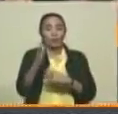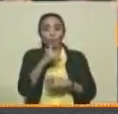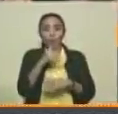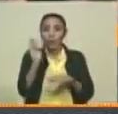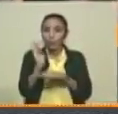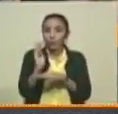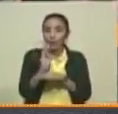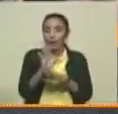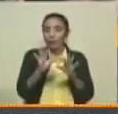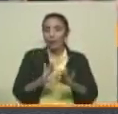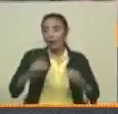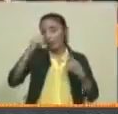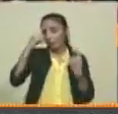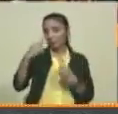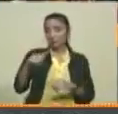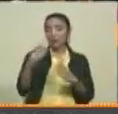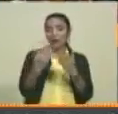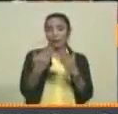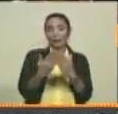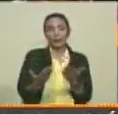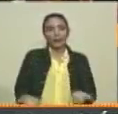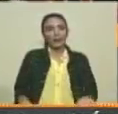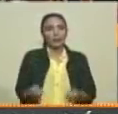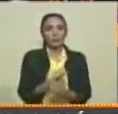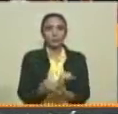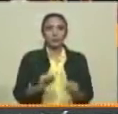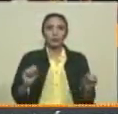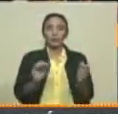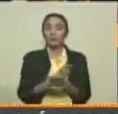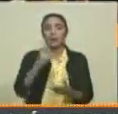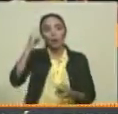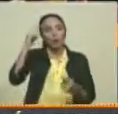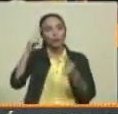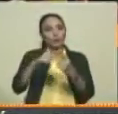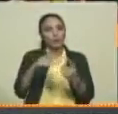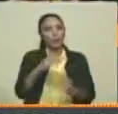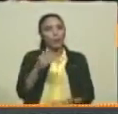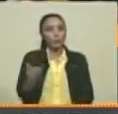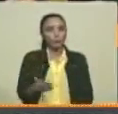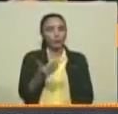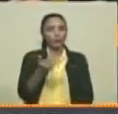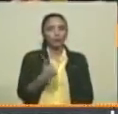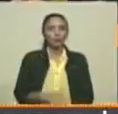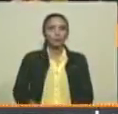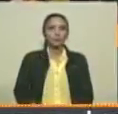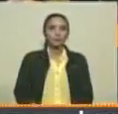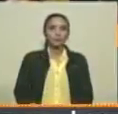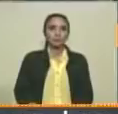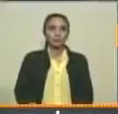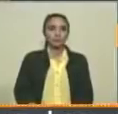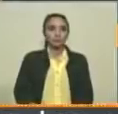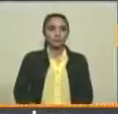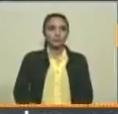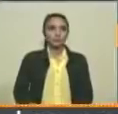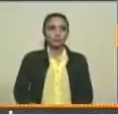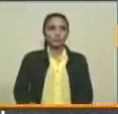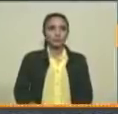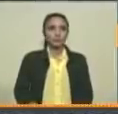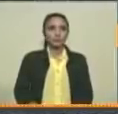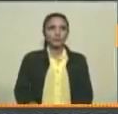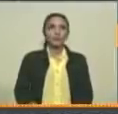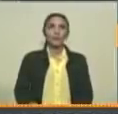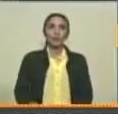escuela. Que ahí está el tema central. Si la comunidad no se apropia de la escuela, no la hace